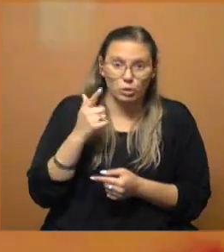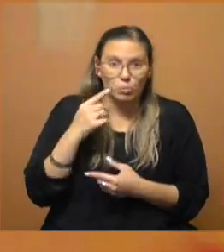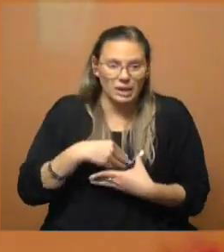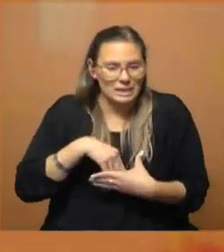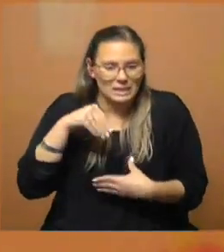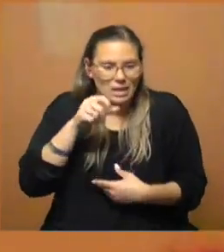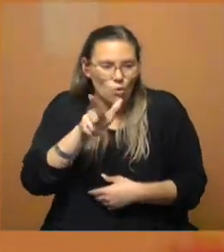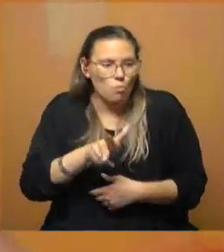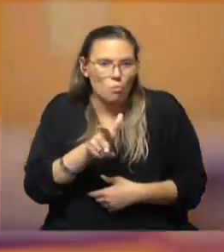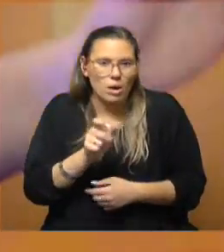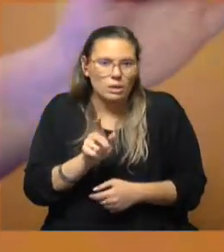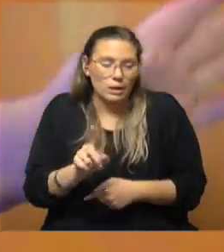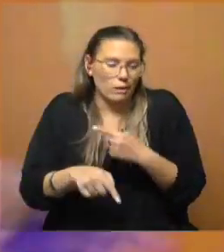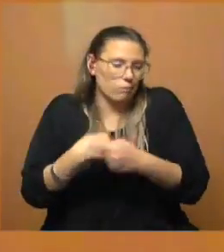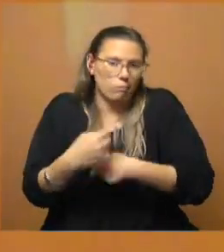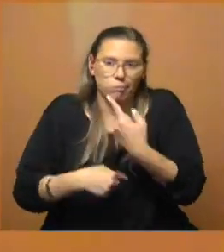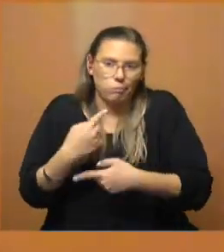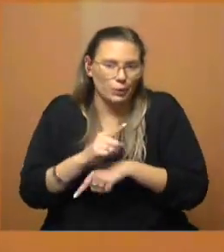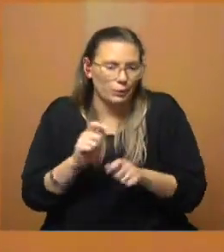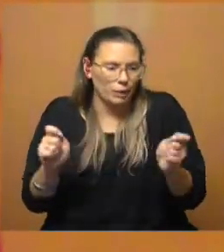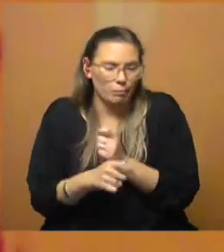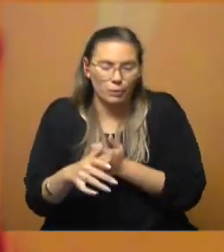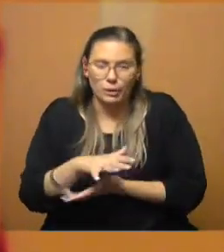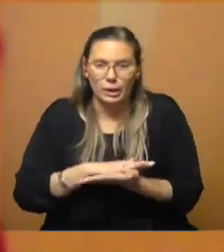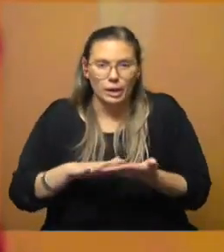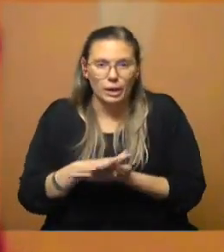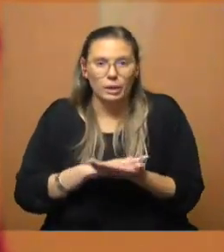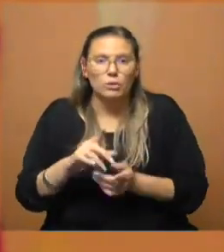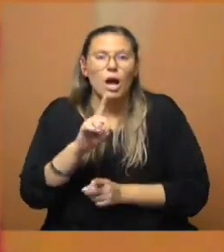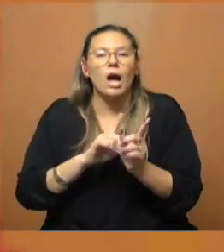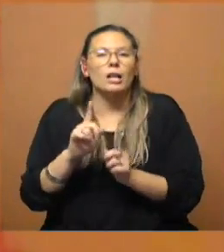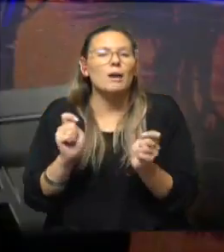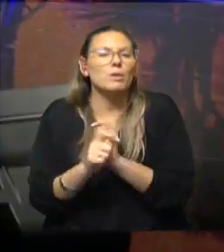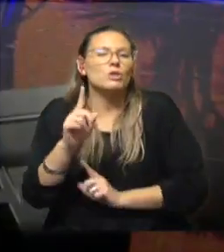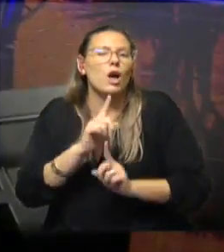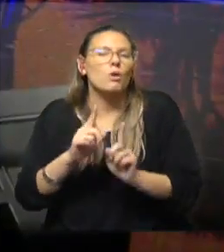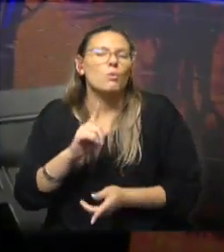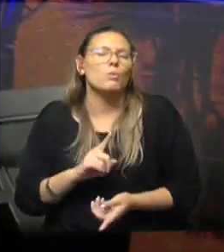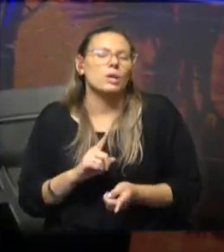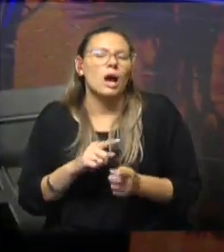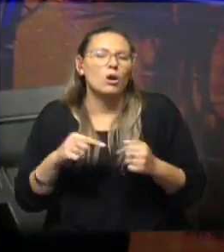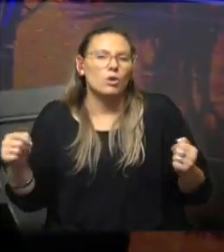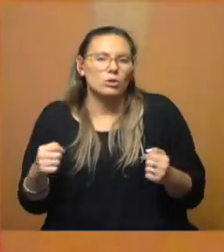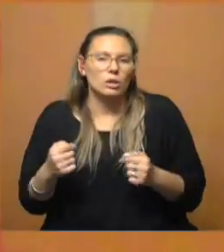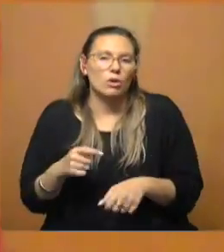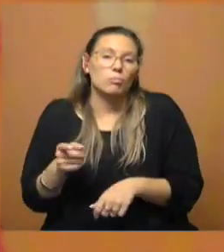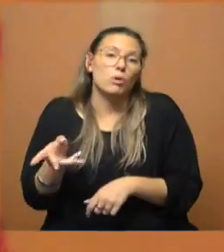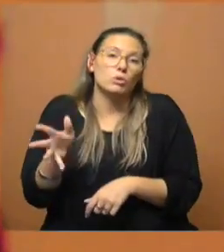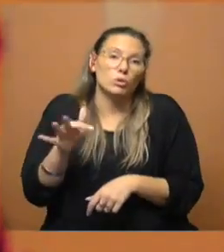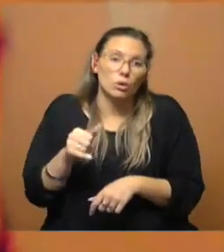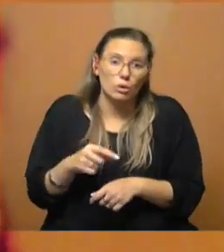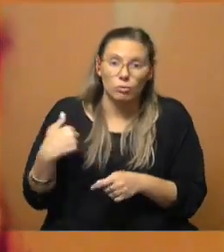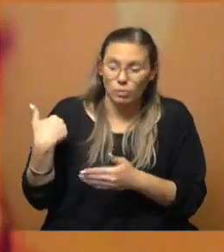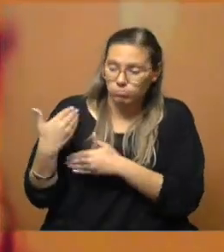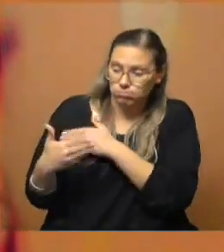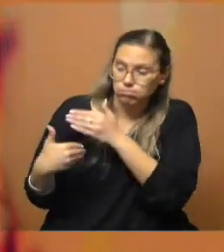humana que no cambió y que se mantiene. Entonces, aggiornando algunas cositas, que fue como se escribieron en el día a día, fue como lo fueron